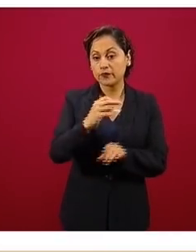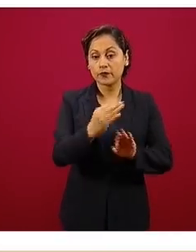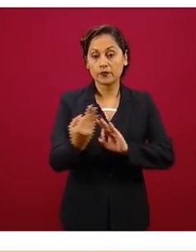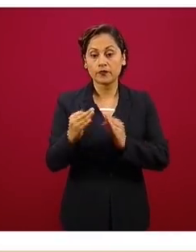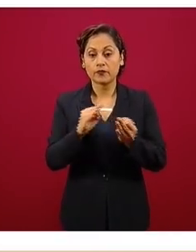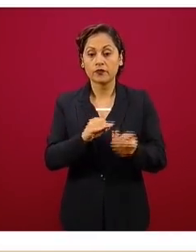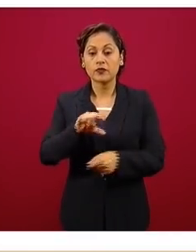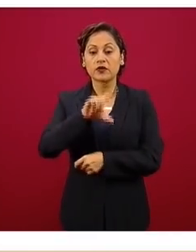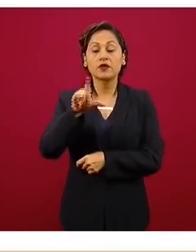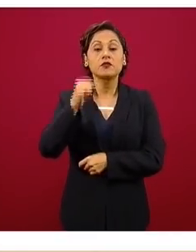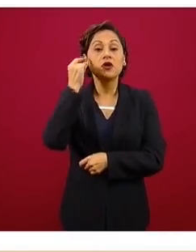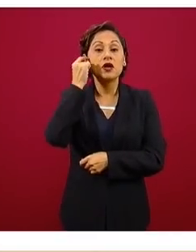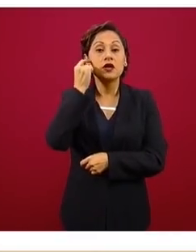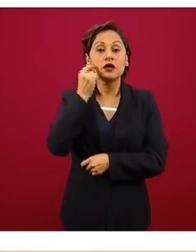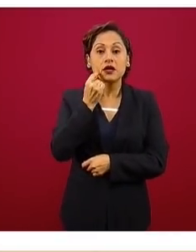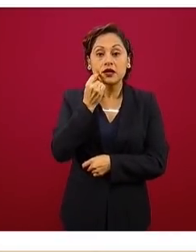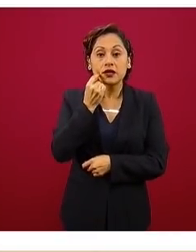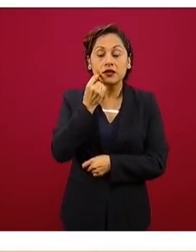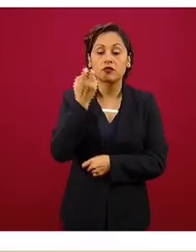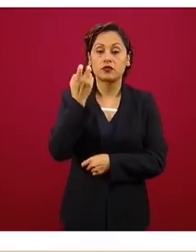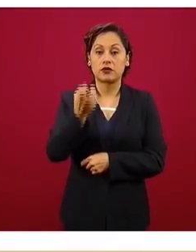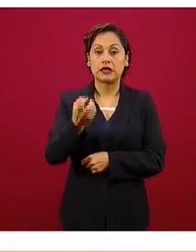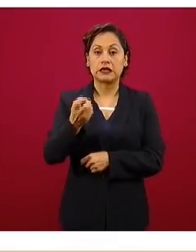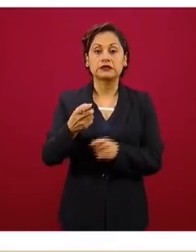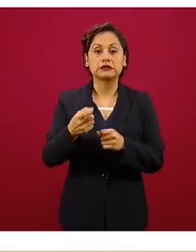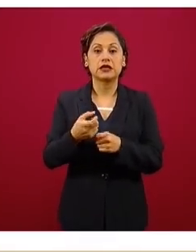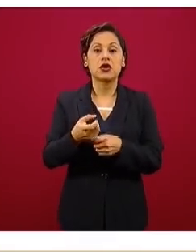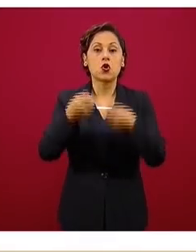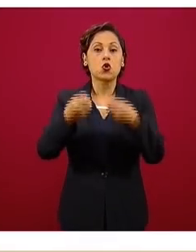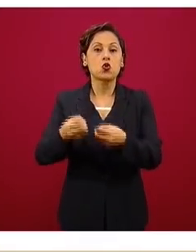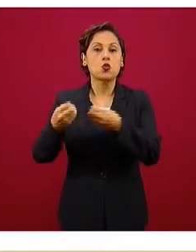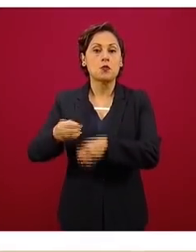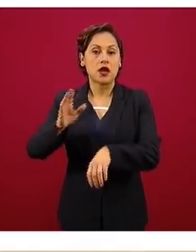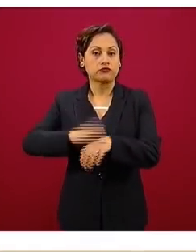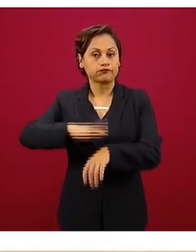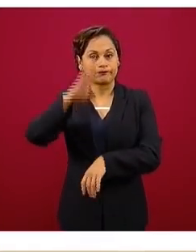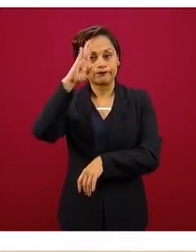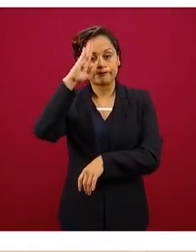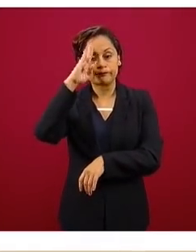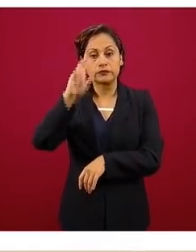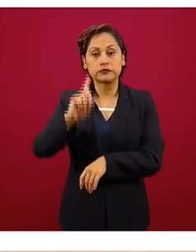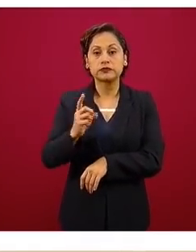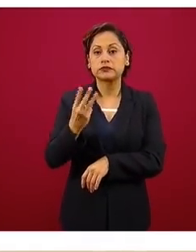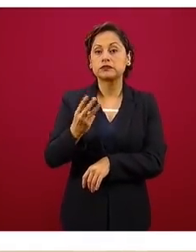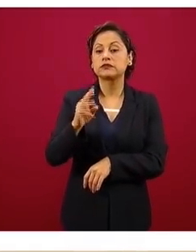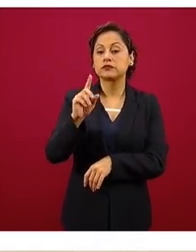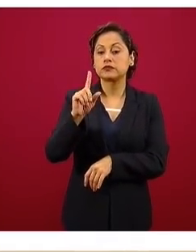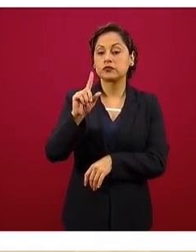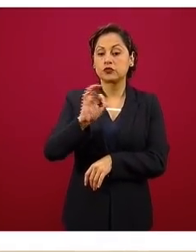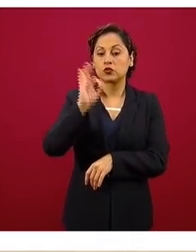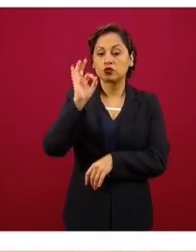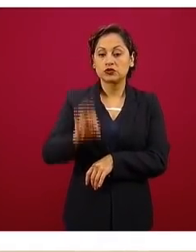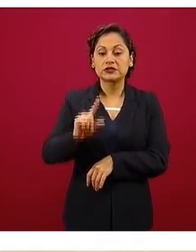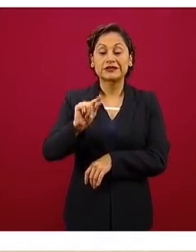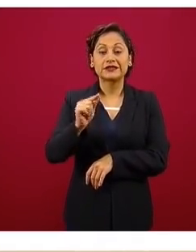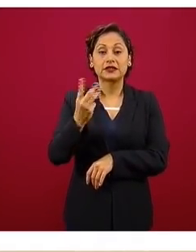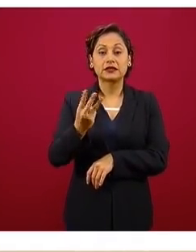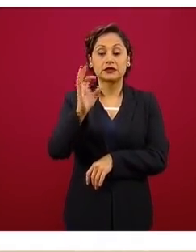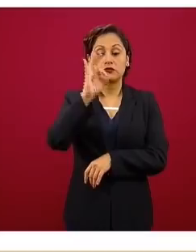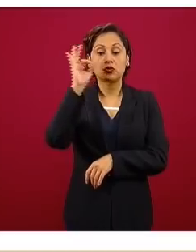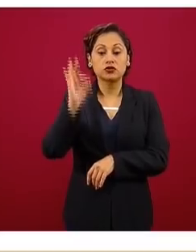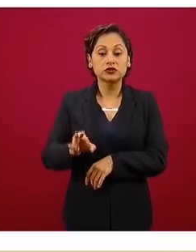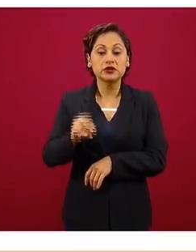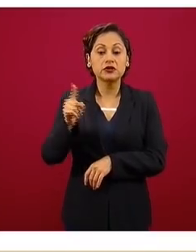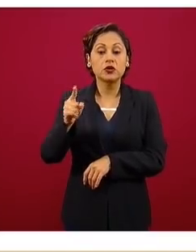a Guerrero en la mayor ocupación, tenemos 73%, y en el estado de Guerrero hemos tenido, con